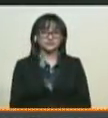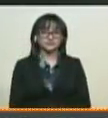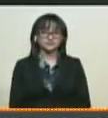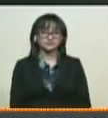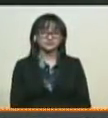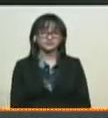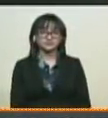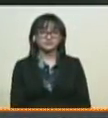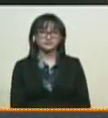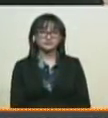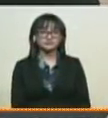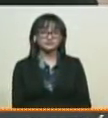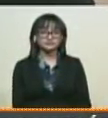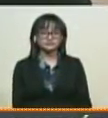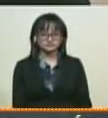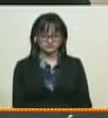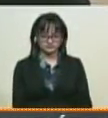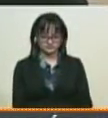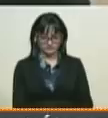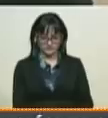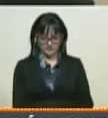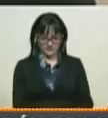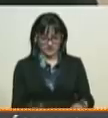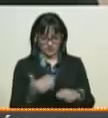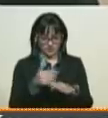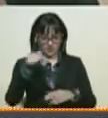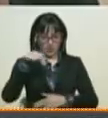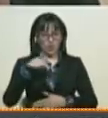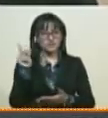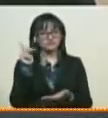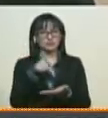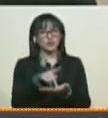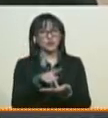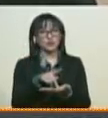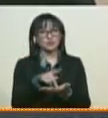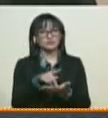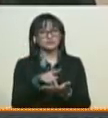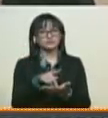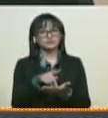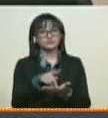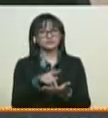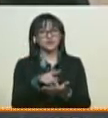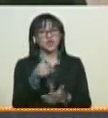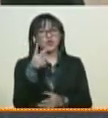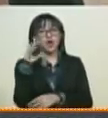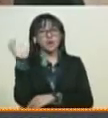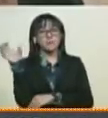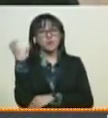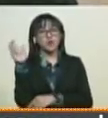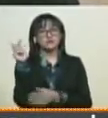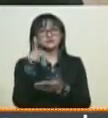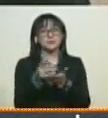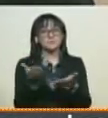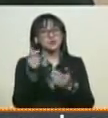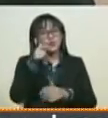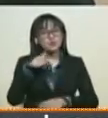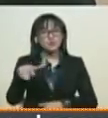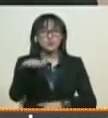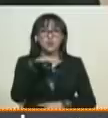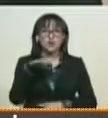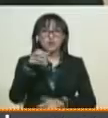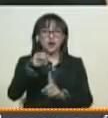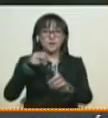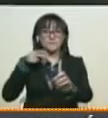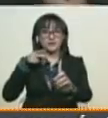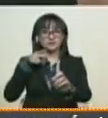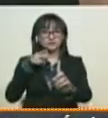Maduro, así como también el día de hoy arriban a Puerto Ayacucho dos ambulancias que pidió el pueblo de